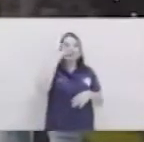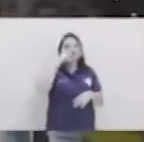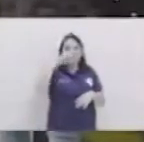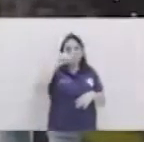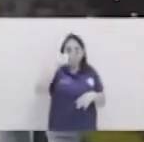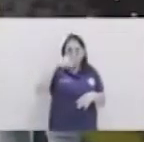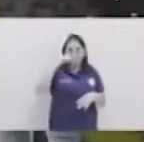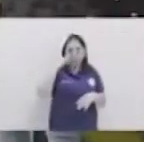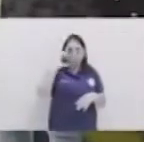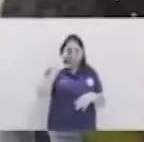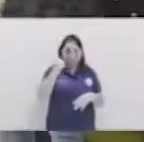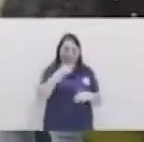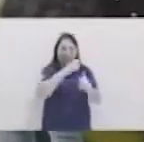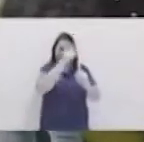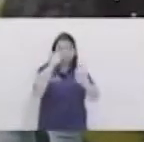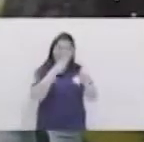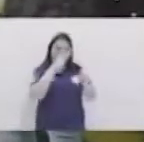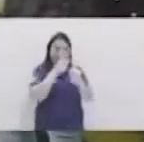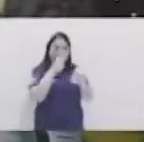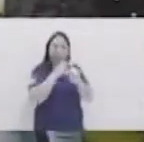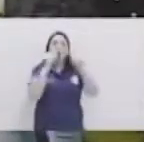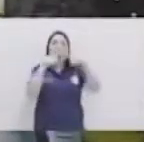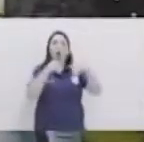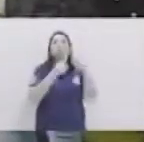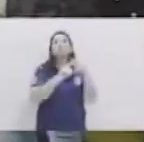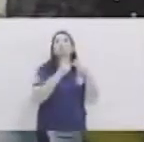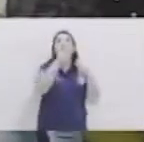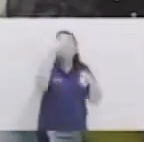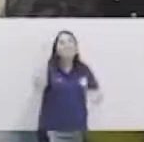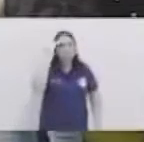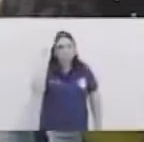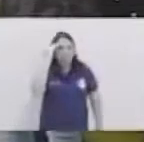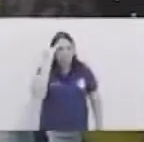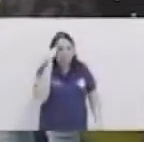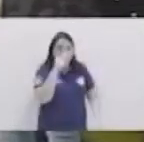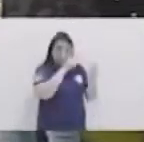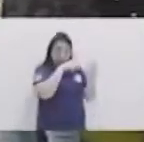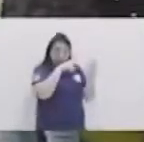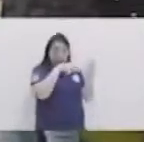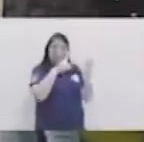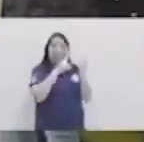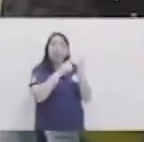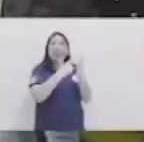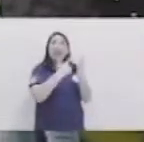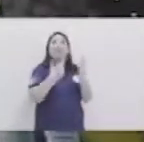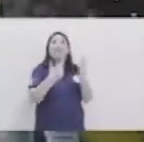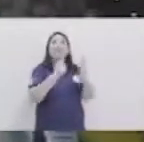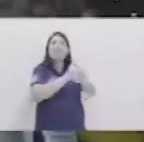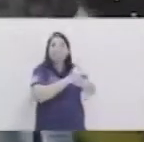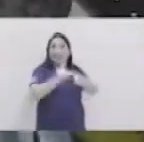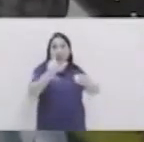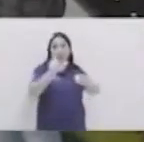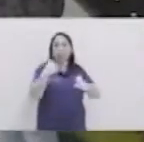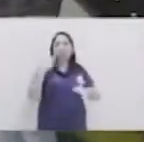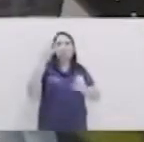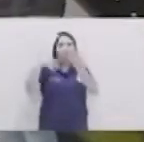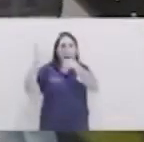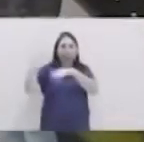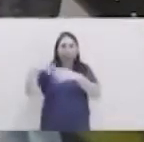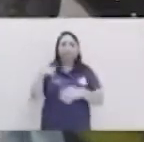específico. Y para comenzar, ¿qué sabes tú de la literatura prehispánica? ¿O qué crees que es la literatura? Bueno, la literatura prehispánica es